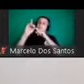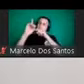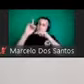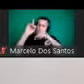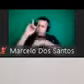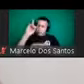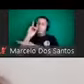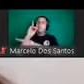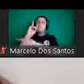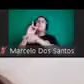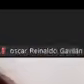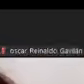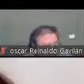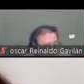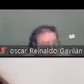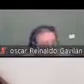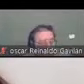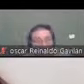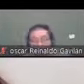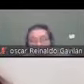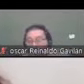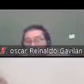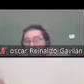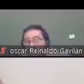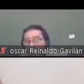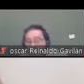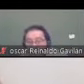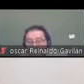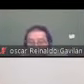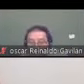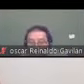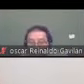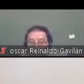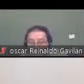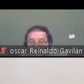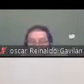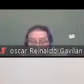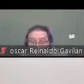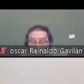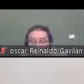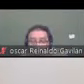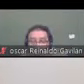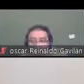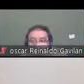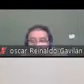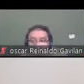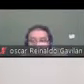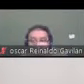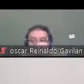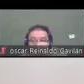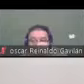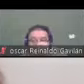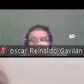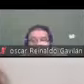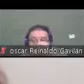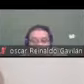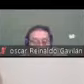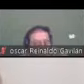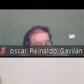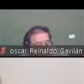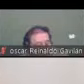¿verdad? Que tienen que ver. Todo esto que ustedes estaban diciendo acá por el chat tiene que ver con la discapacidad. Hay una